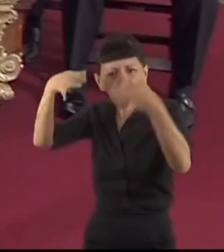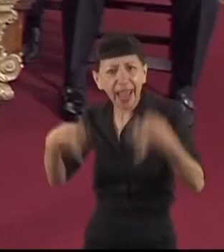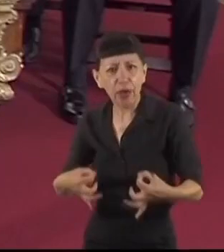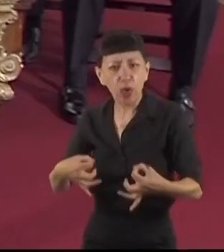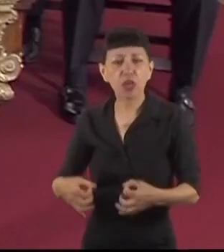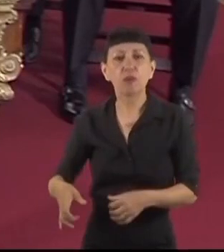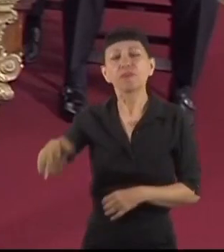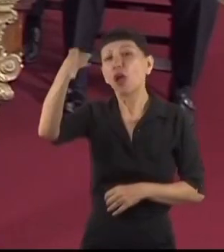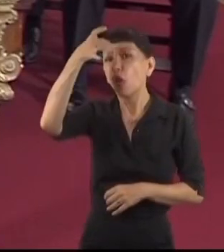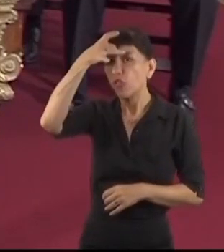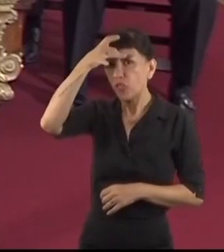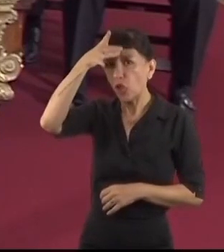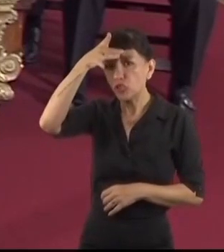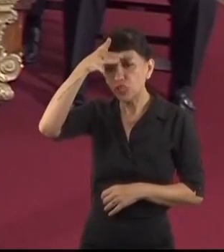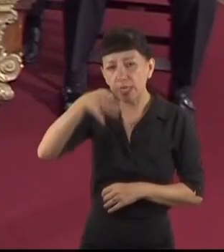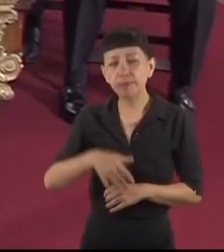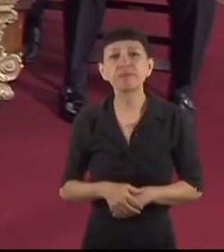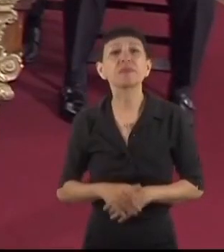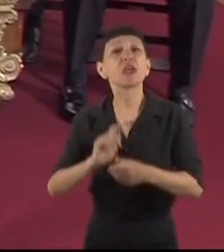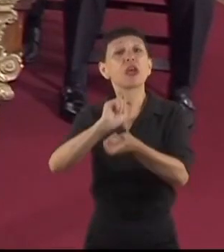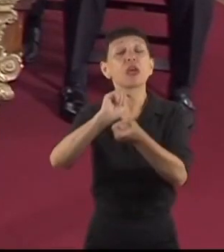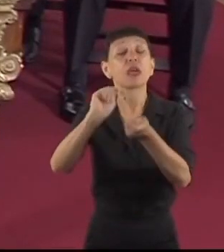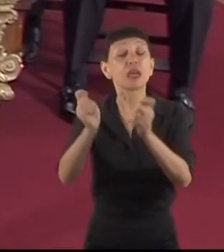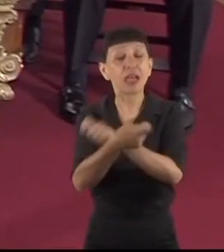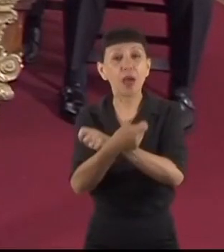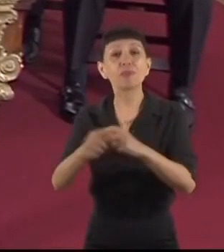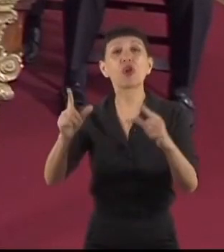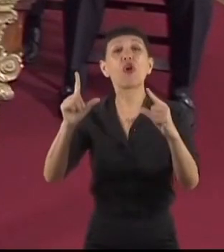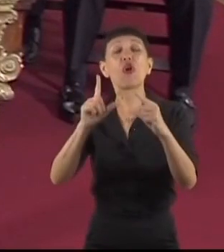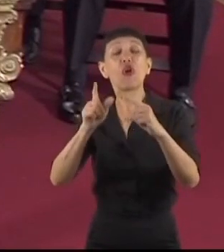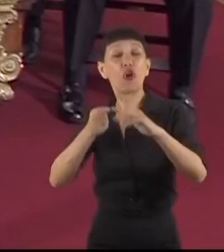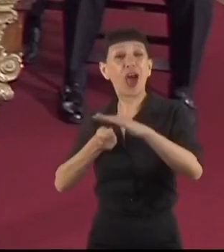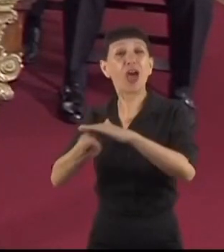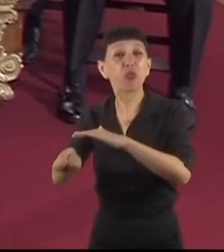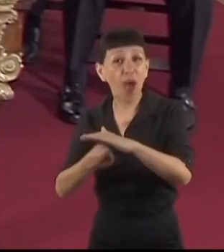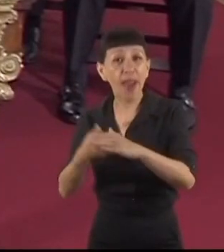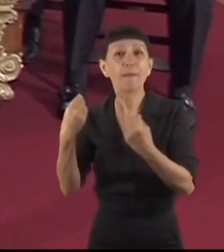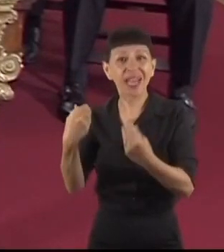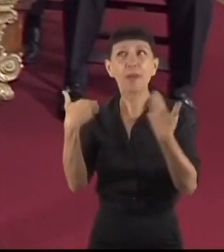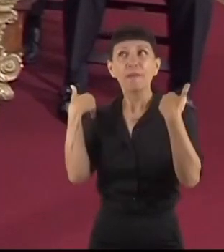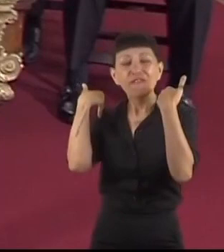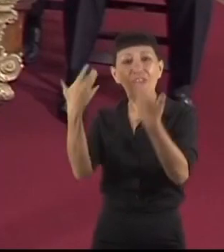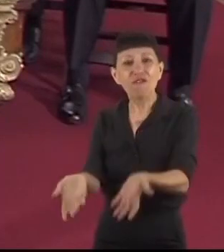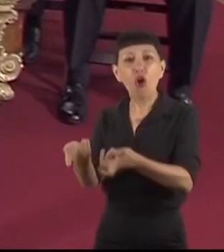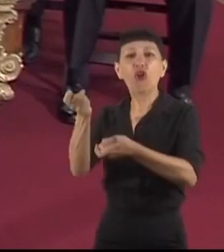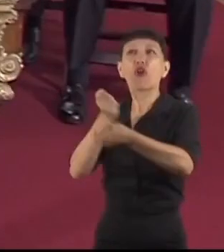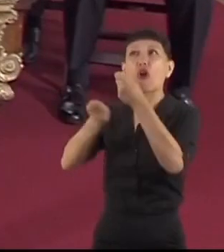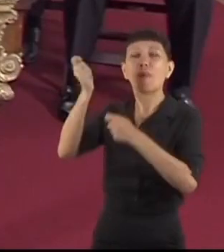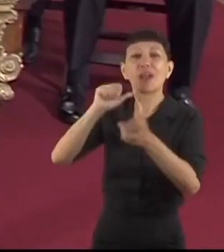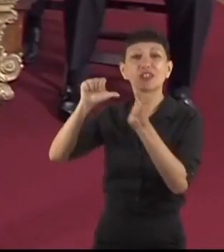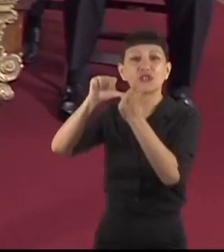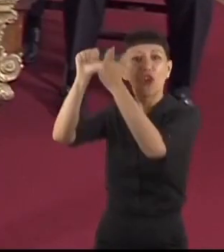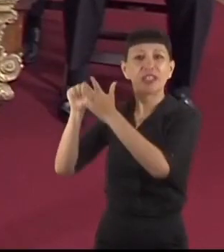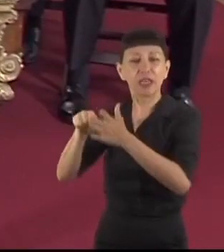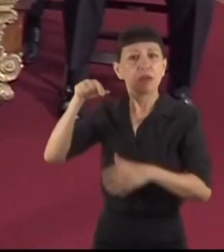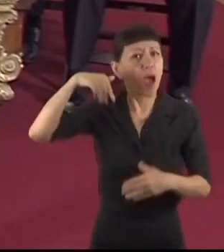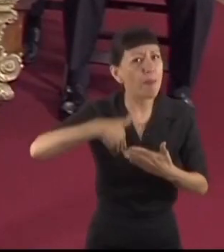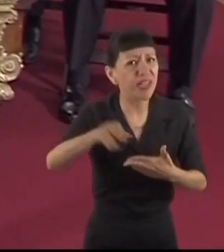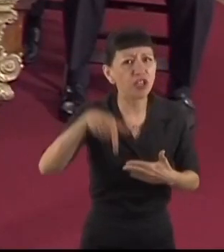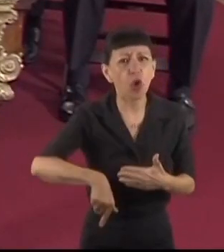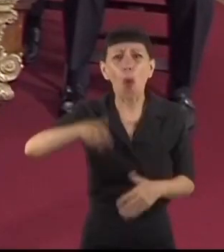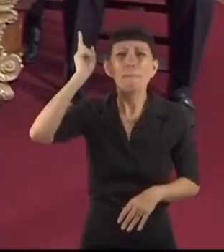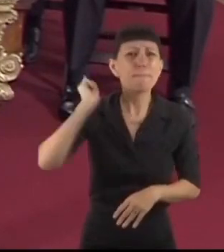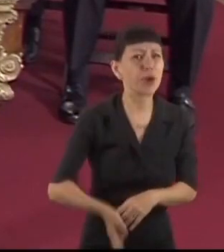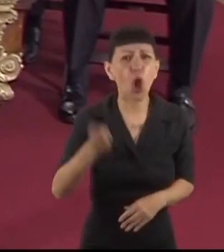12 reforma del código aduanero para facilitar el comercio internacional desde el día de hoy Queda prohibido prohibir